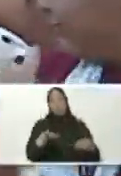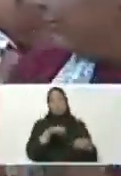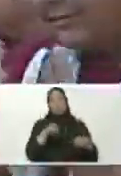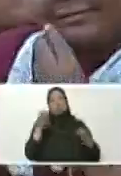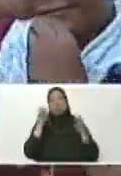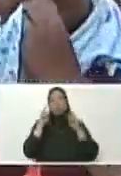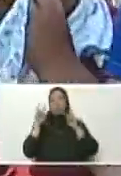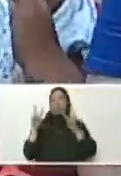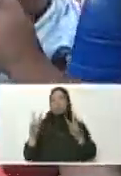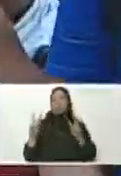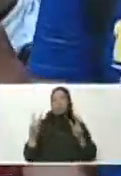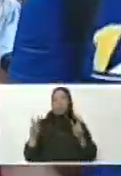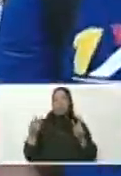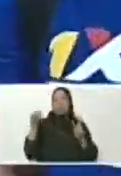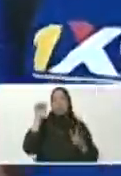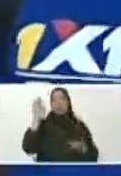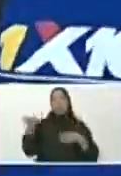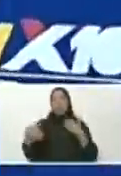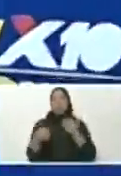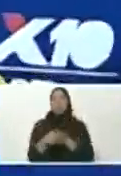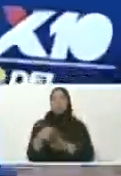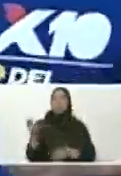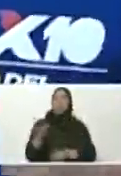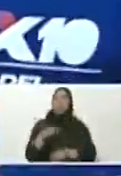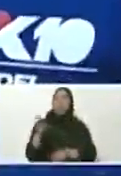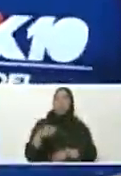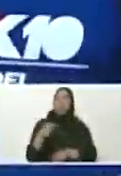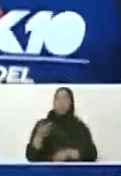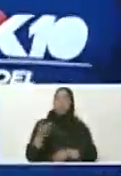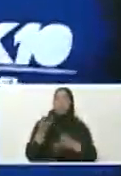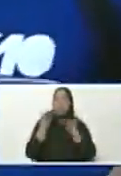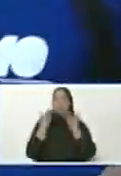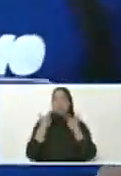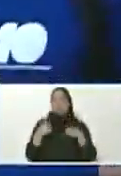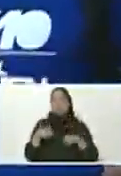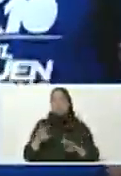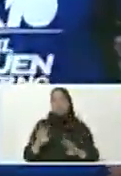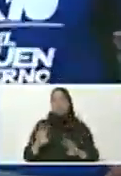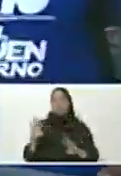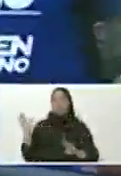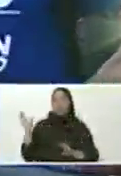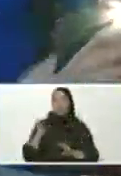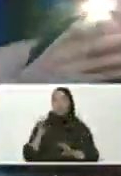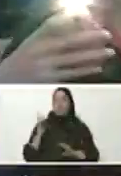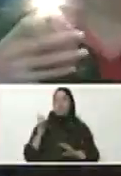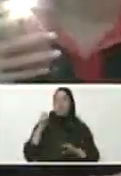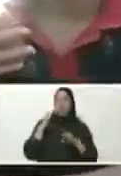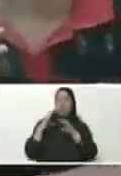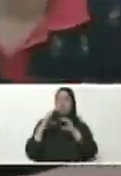cámara sí llega, pero cuando yo fui para allá no llegaba. Por lo menos llegó ahora, Alfred Nazaret. Te jalaron por la coleta otra